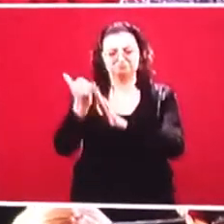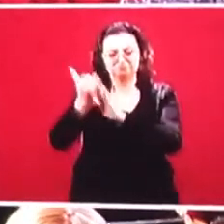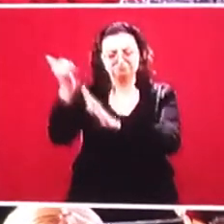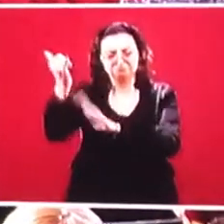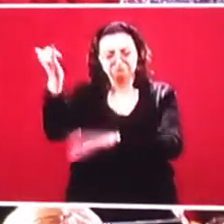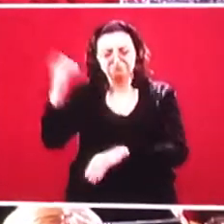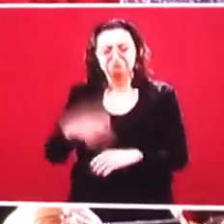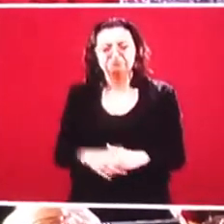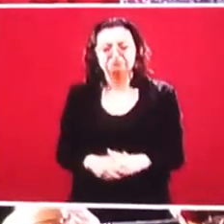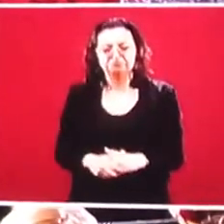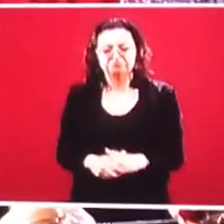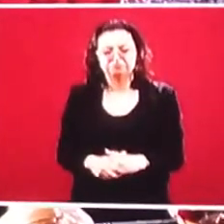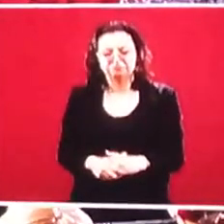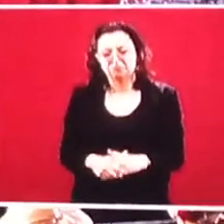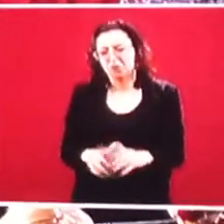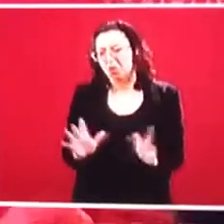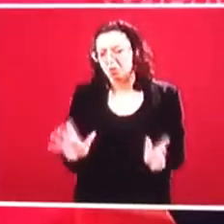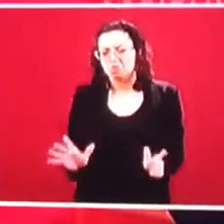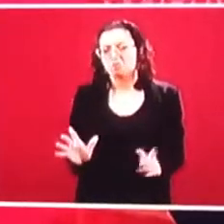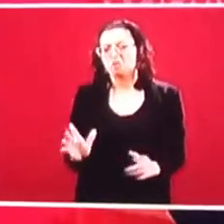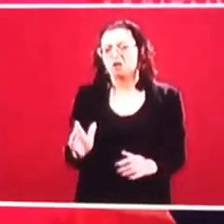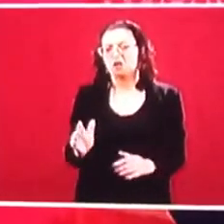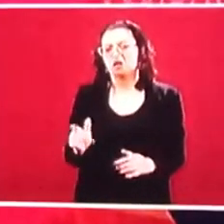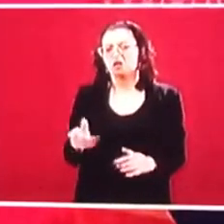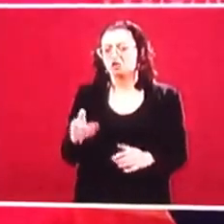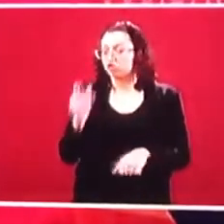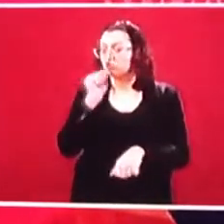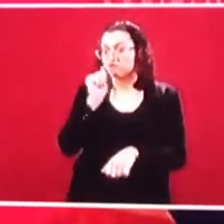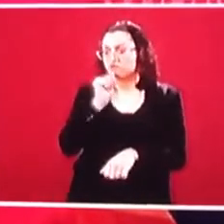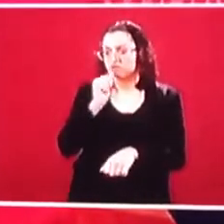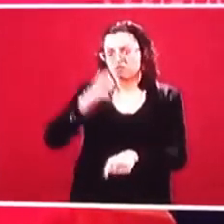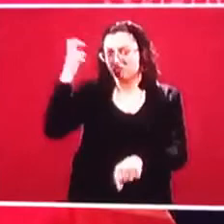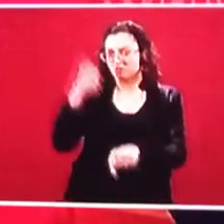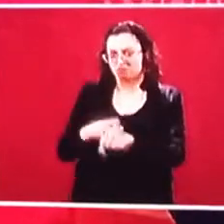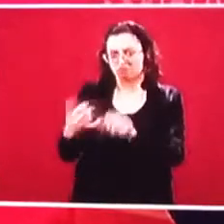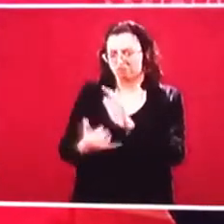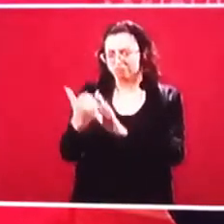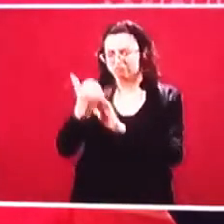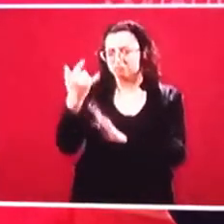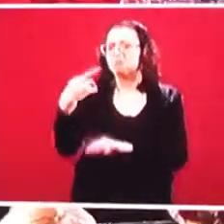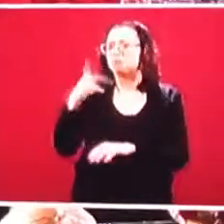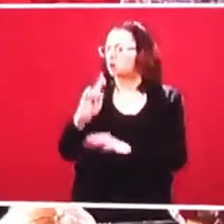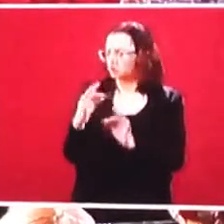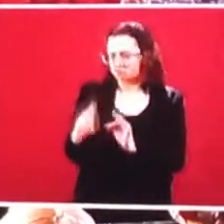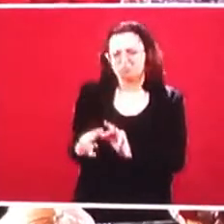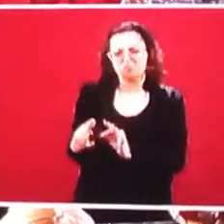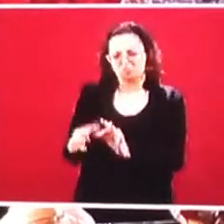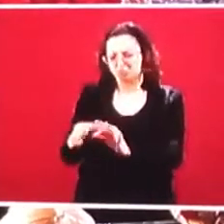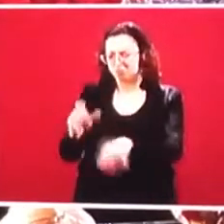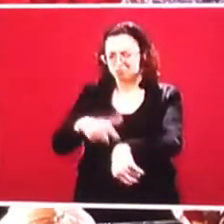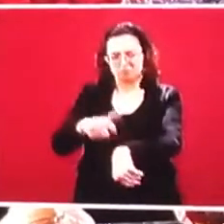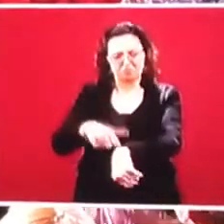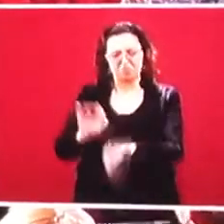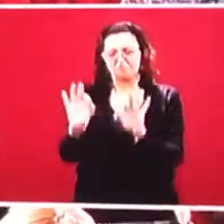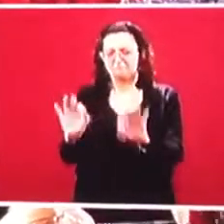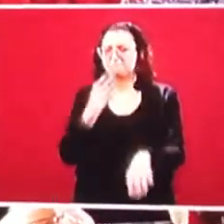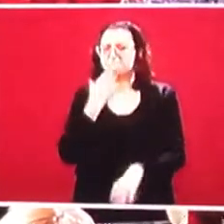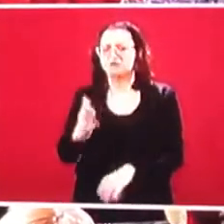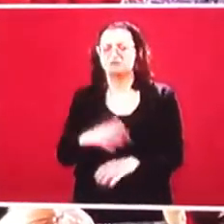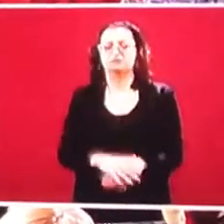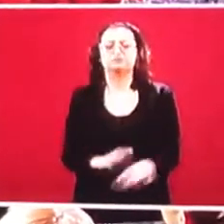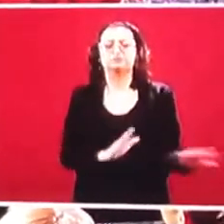Y aquí no se escapan. Y aquellos que se pusieron la casaca morada de Morena, pues simplemente